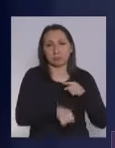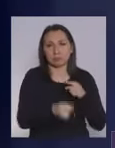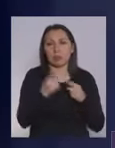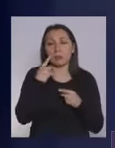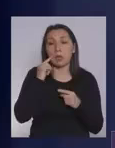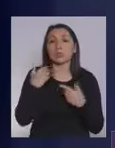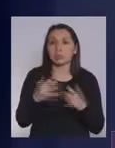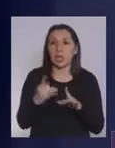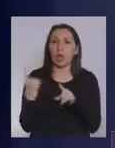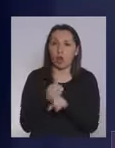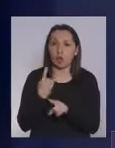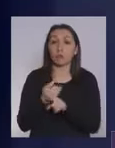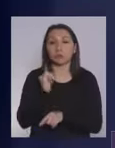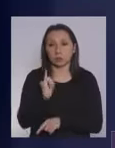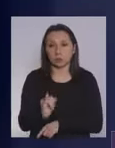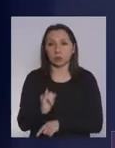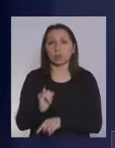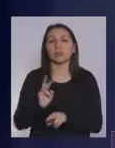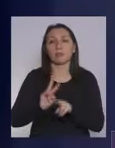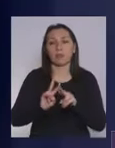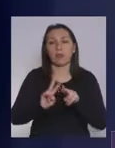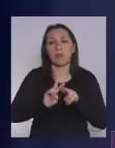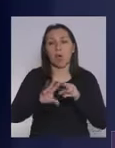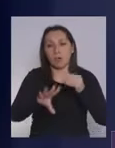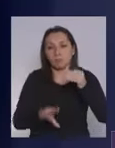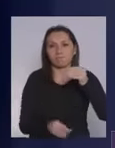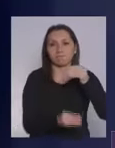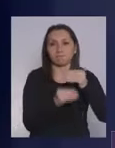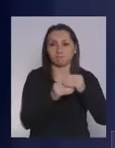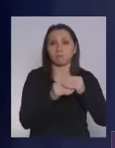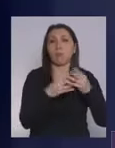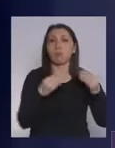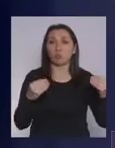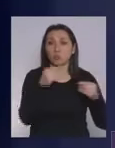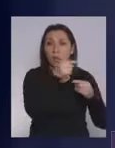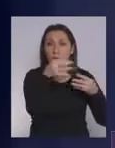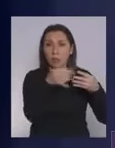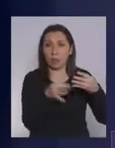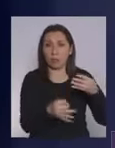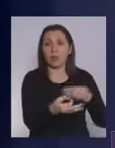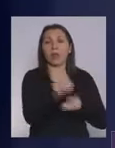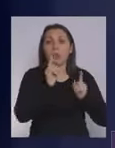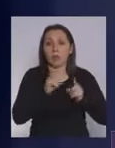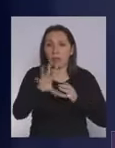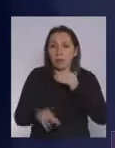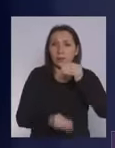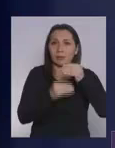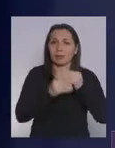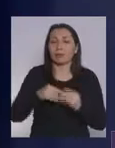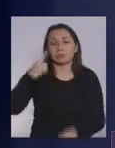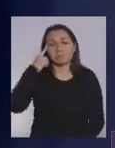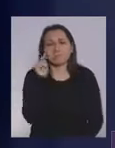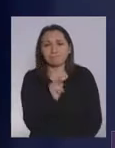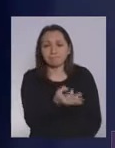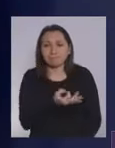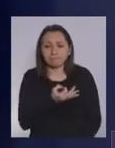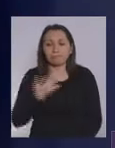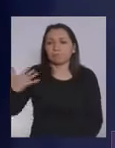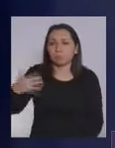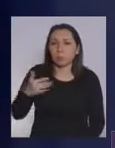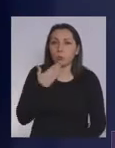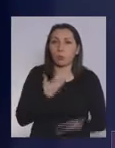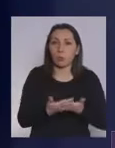con ellos y si efectivamente vamos a incorporar varios de los criterios que ellos nos han recomendado porque nos parece muy relevante que